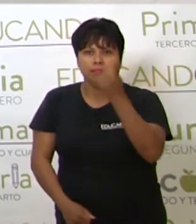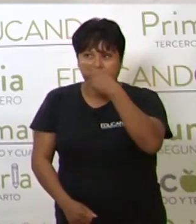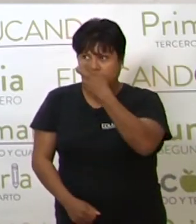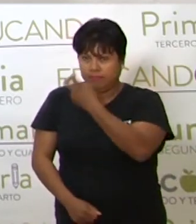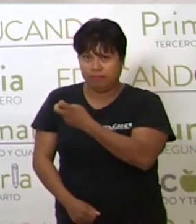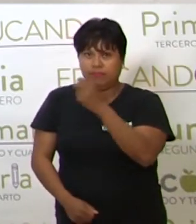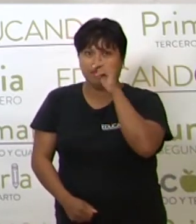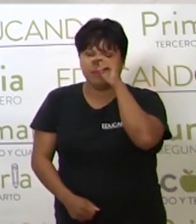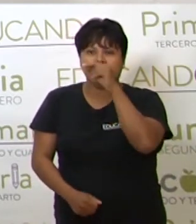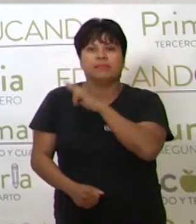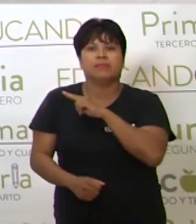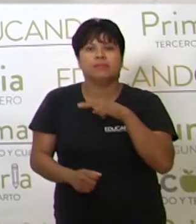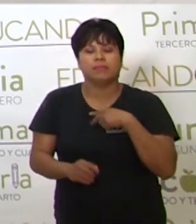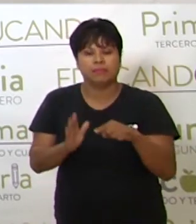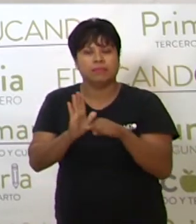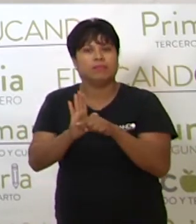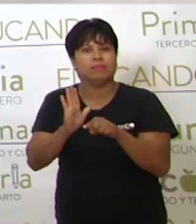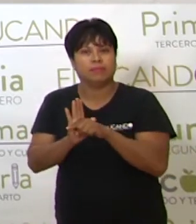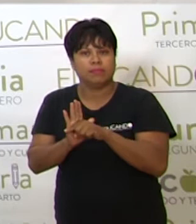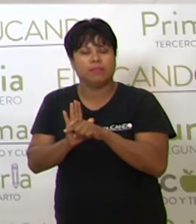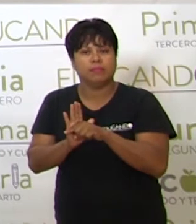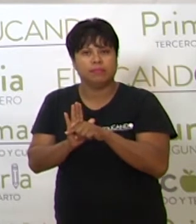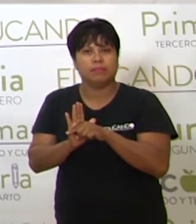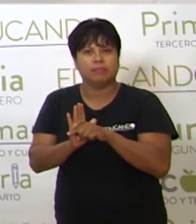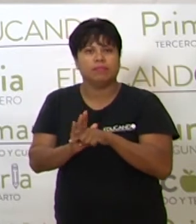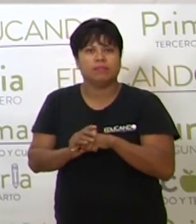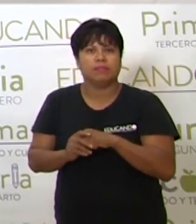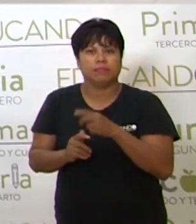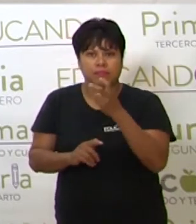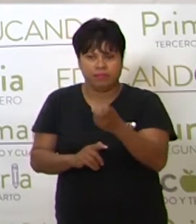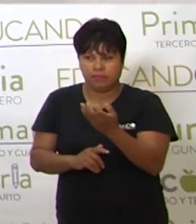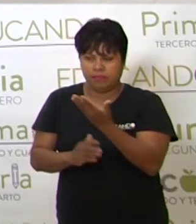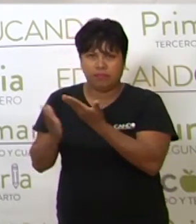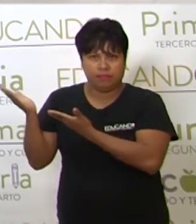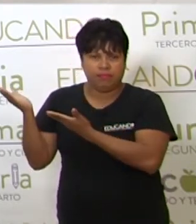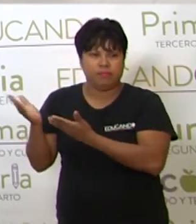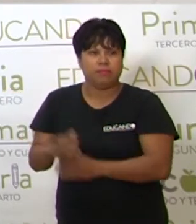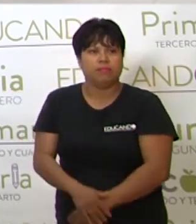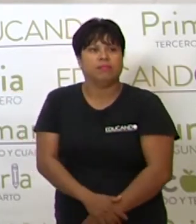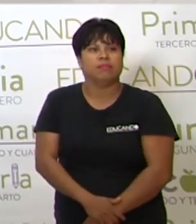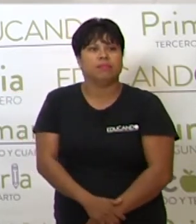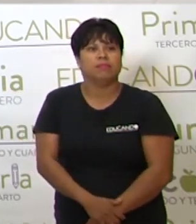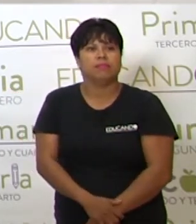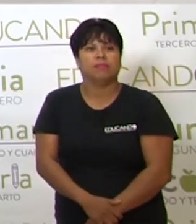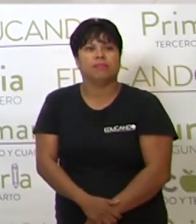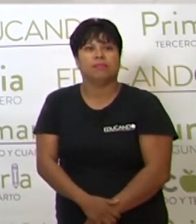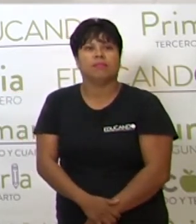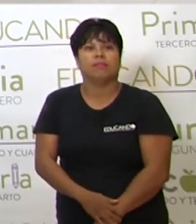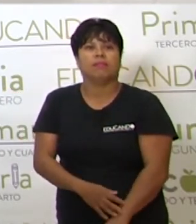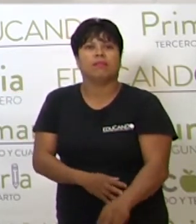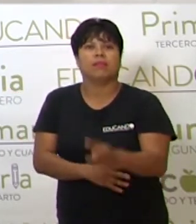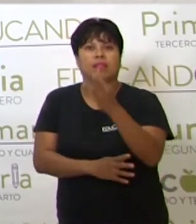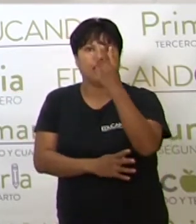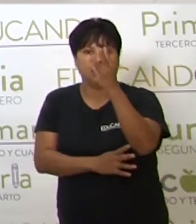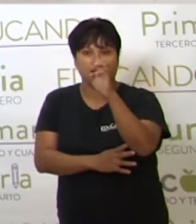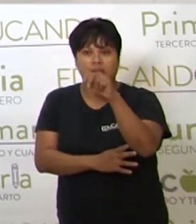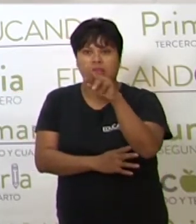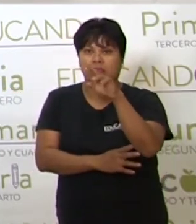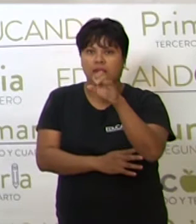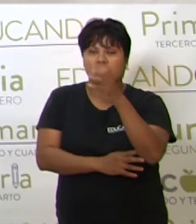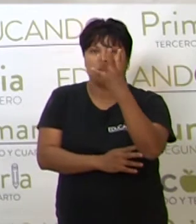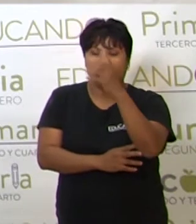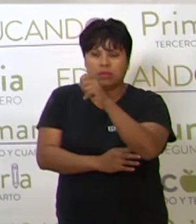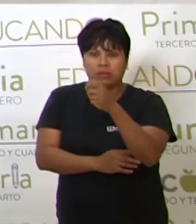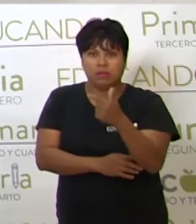acá le vamos a restar esta parte de acá 3 3 enteros 4